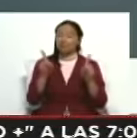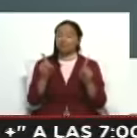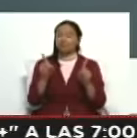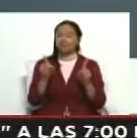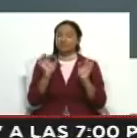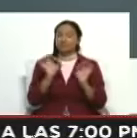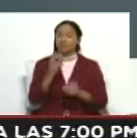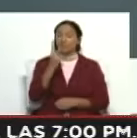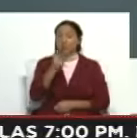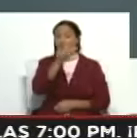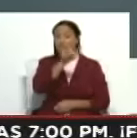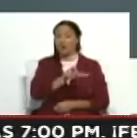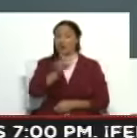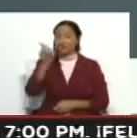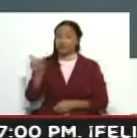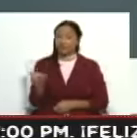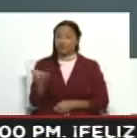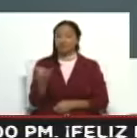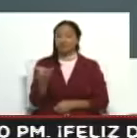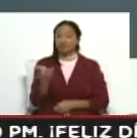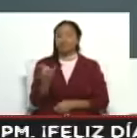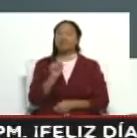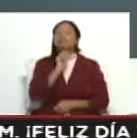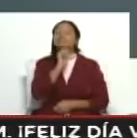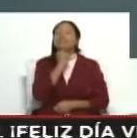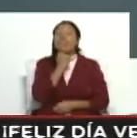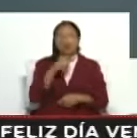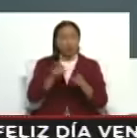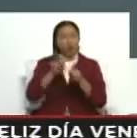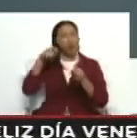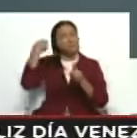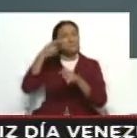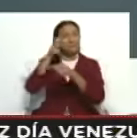dos actores de Secreto a la Montaña, Derek